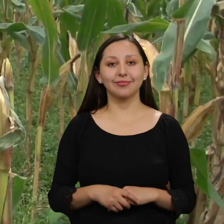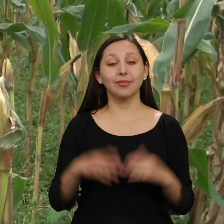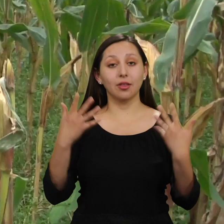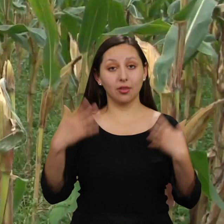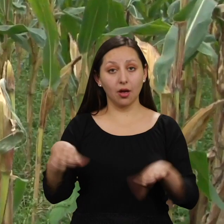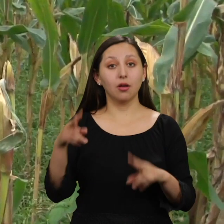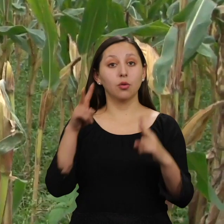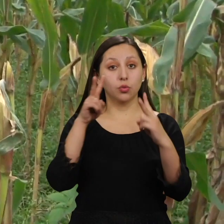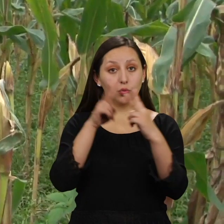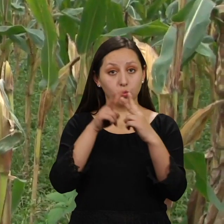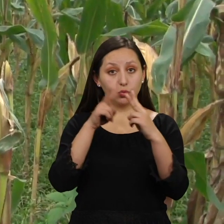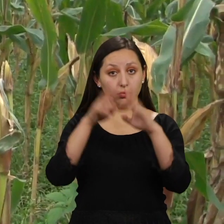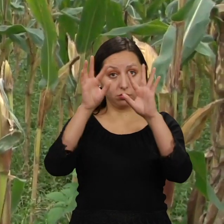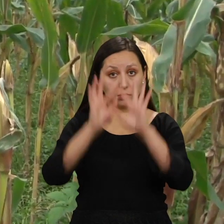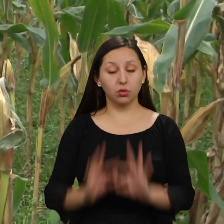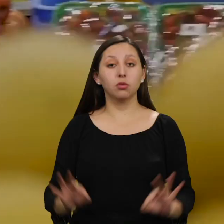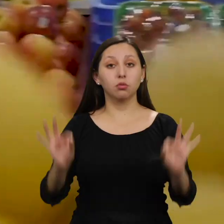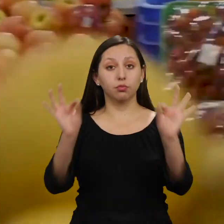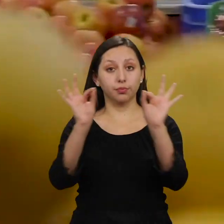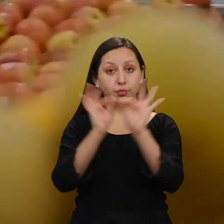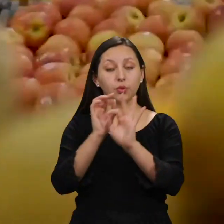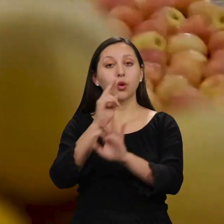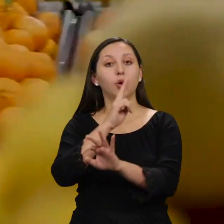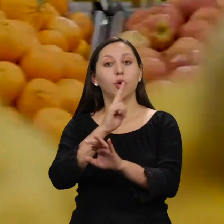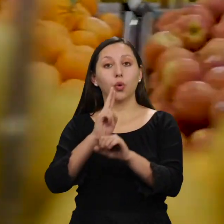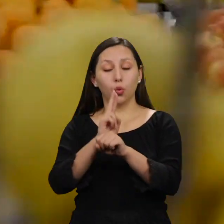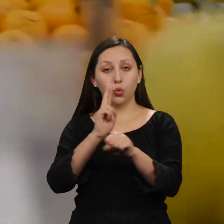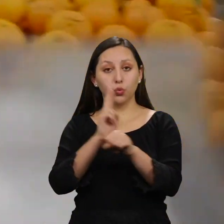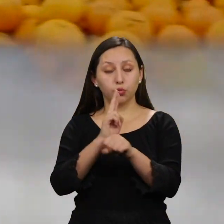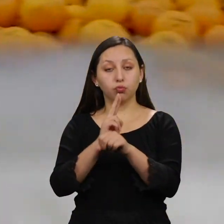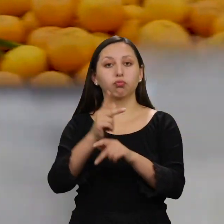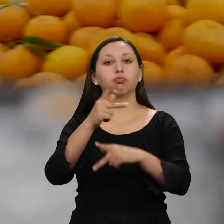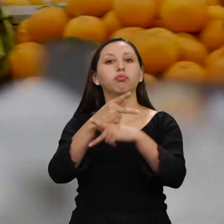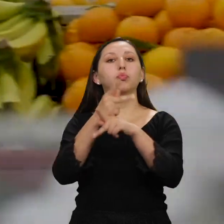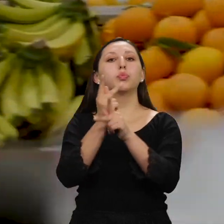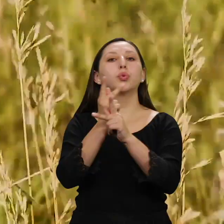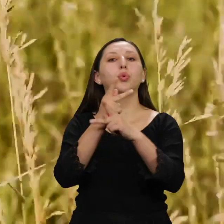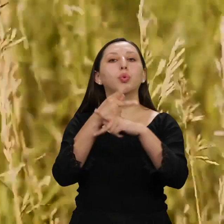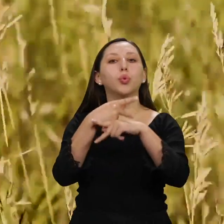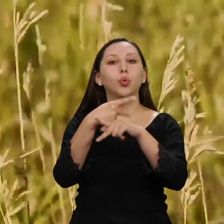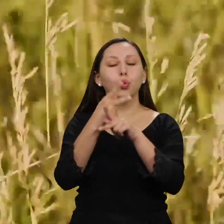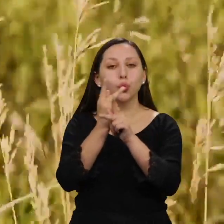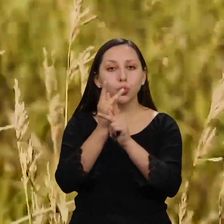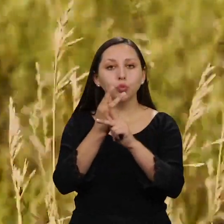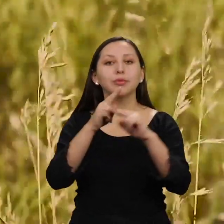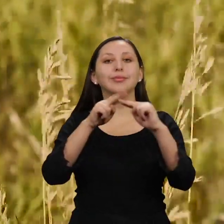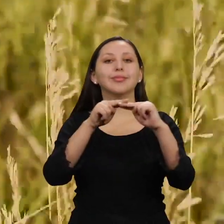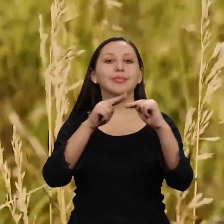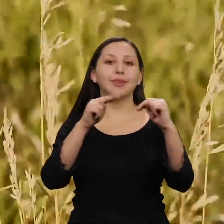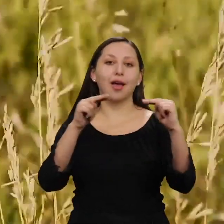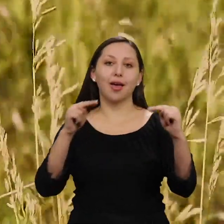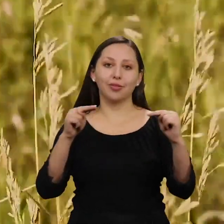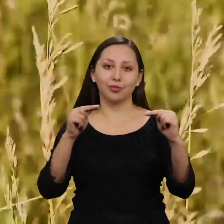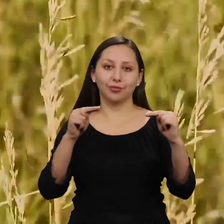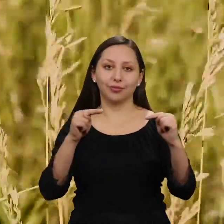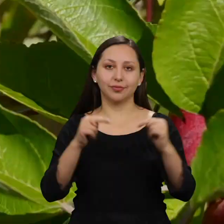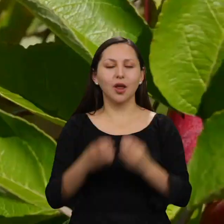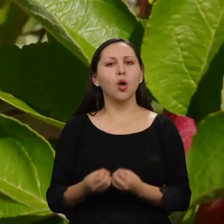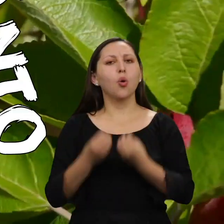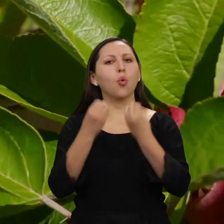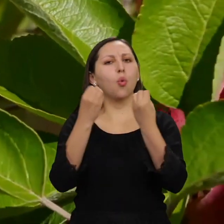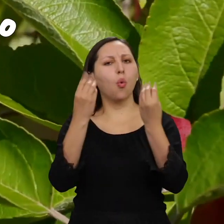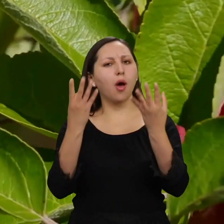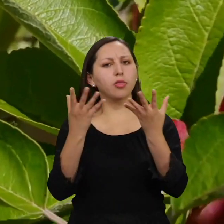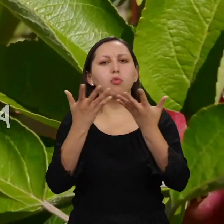Estamos conociendo sobre la importancia de utilizar productos biodegradables Porque se descomponen por sí mismos Ahora,